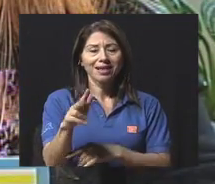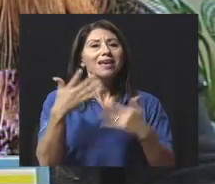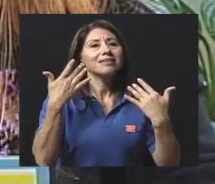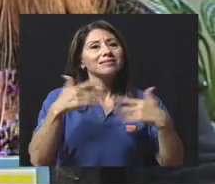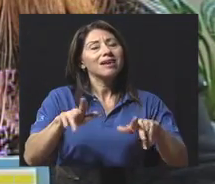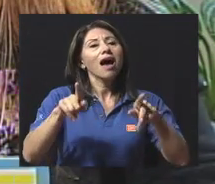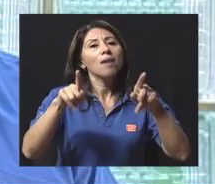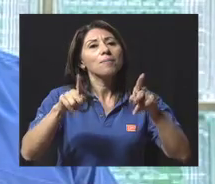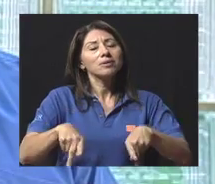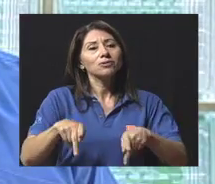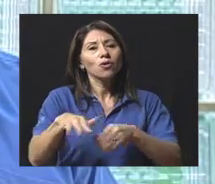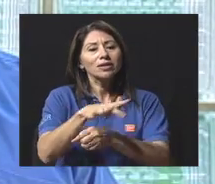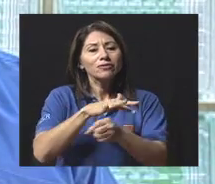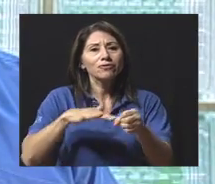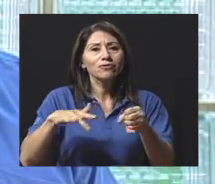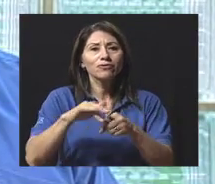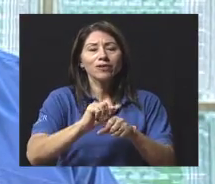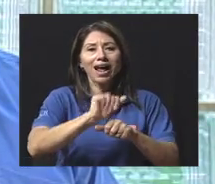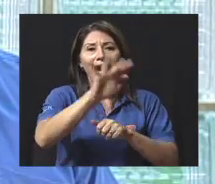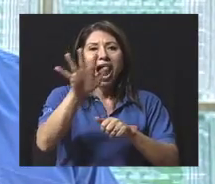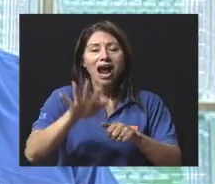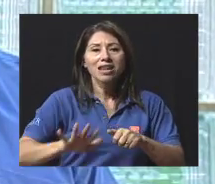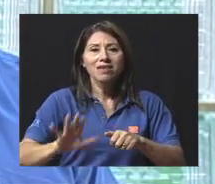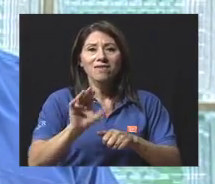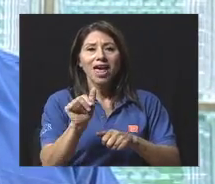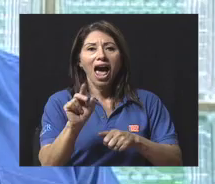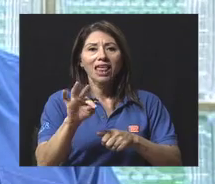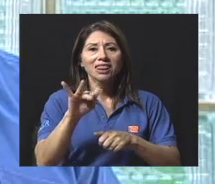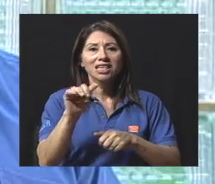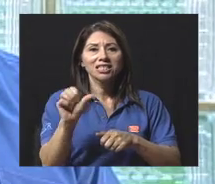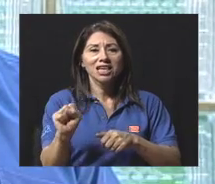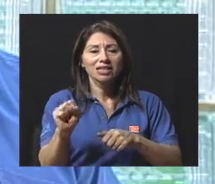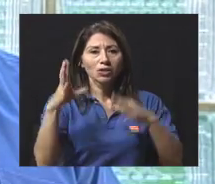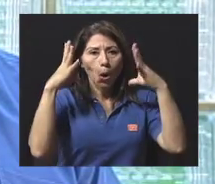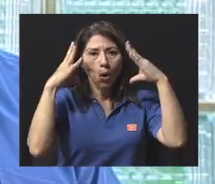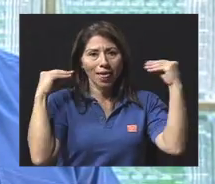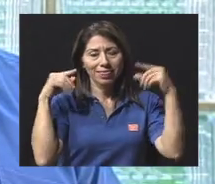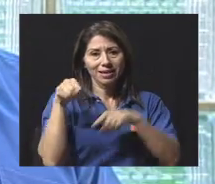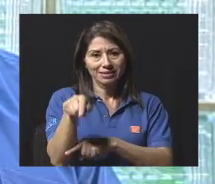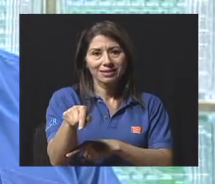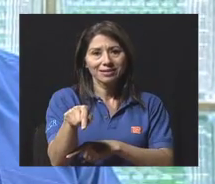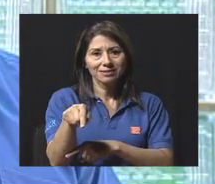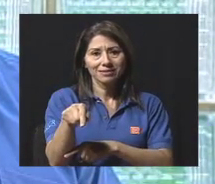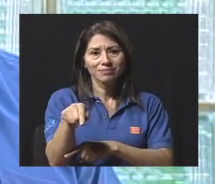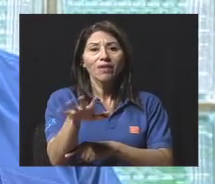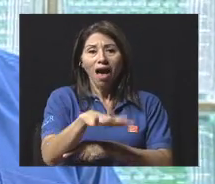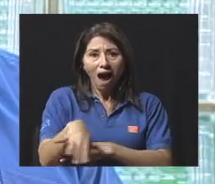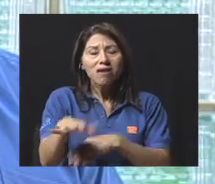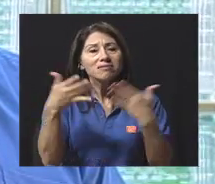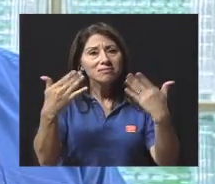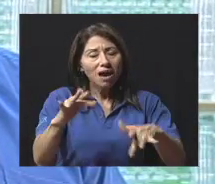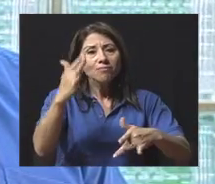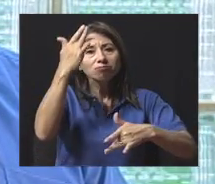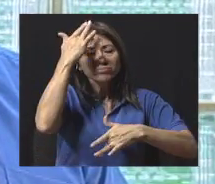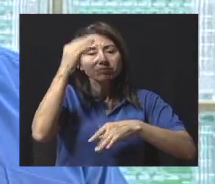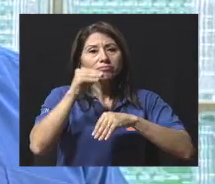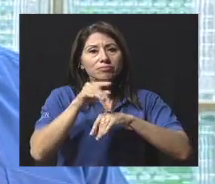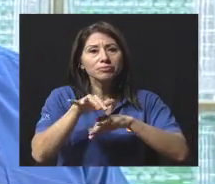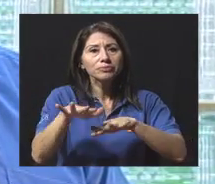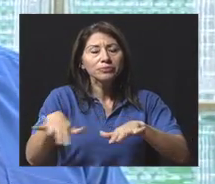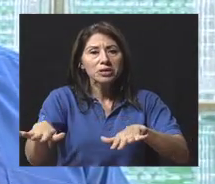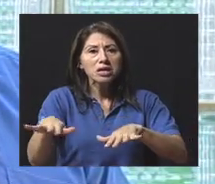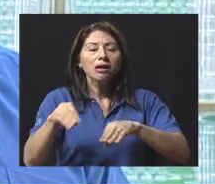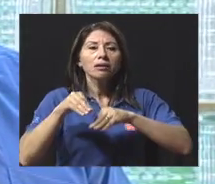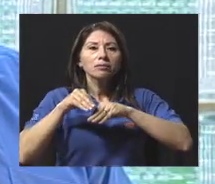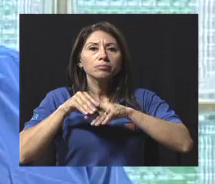las antillas holandesas del Caribe de este pa de este continente del Caribe americano y se ha